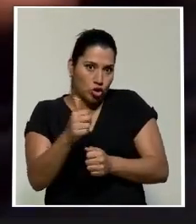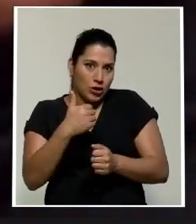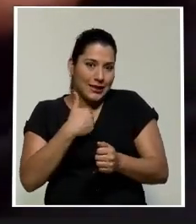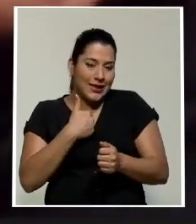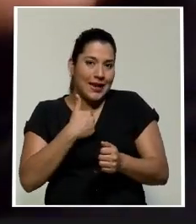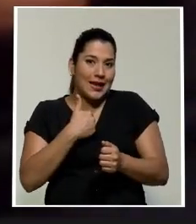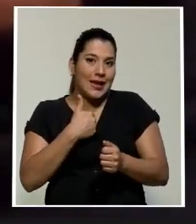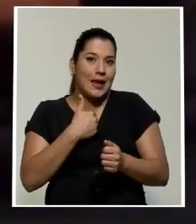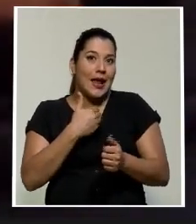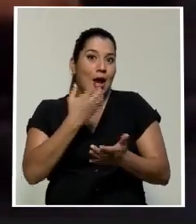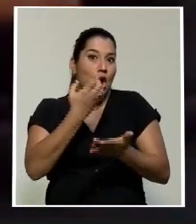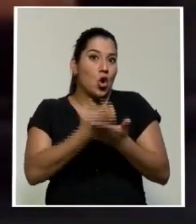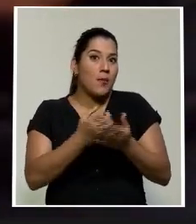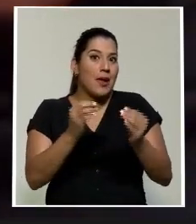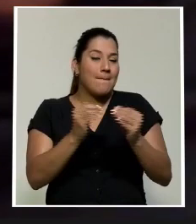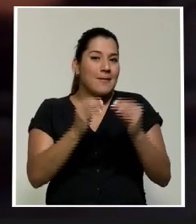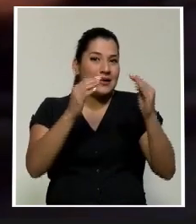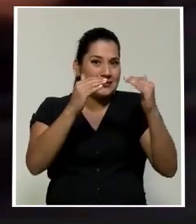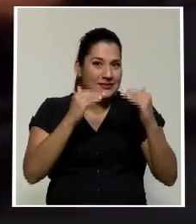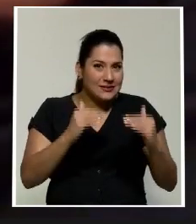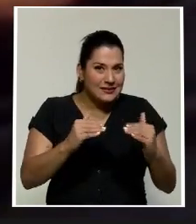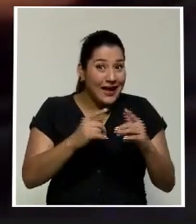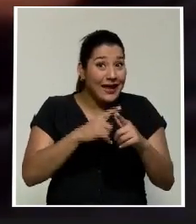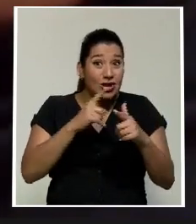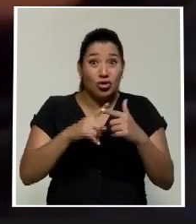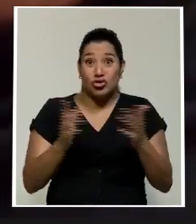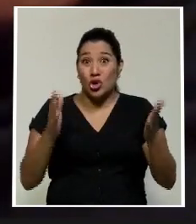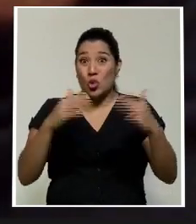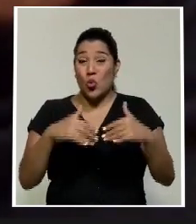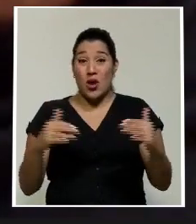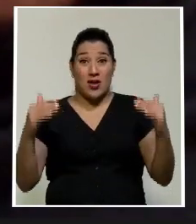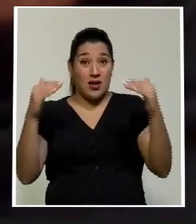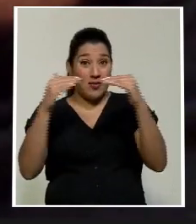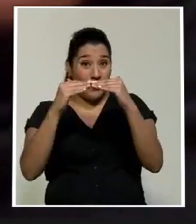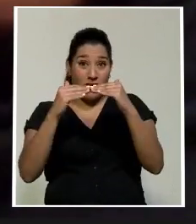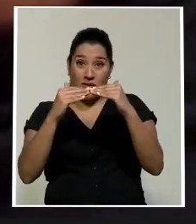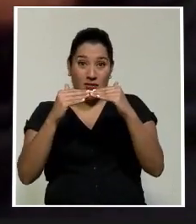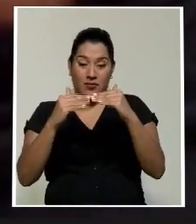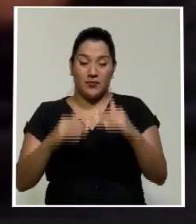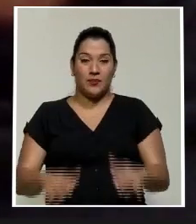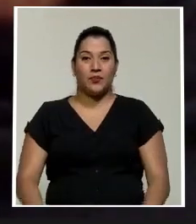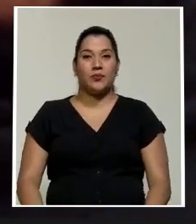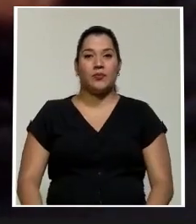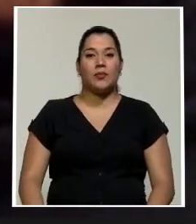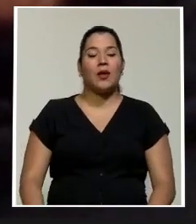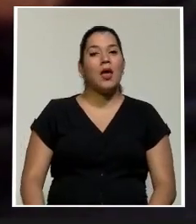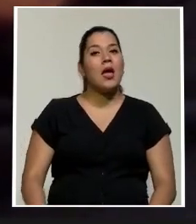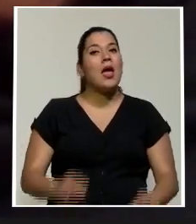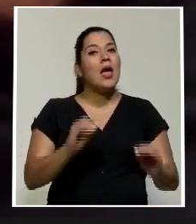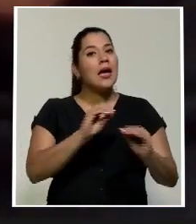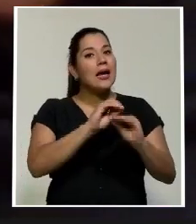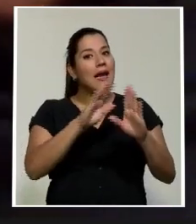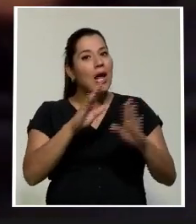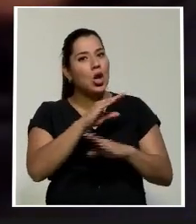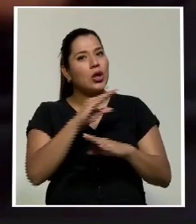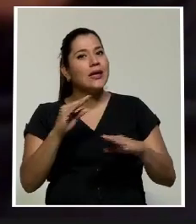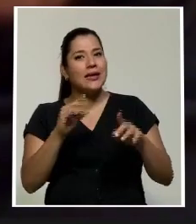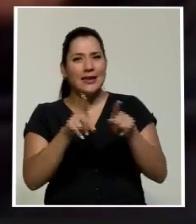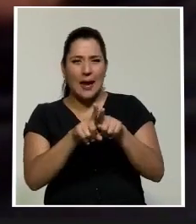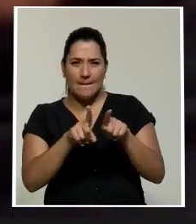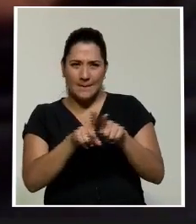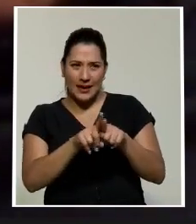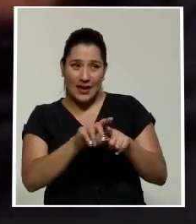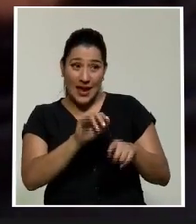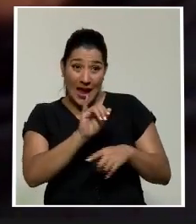sumamente desigual y sumamente donde la riqueza está tan absolutamente concentrada, ¿no? Claro, y además este tipo